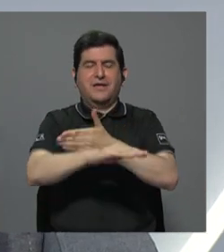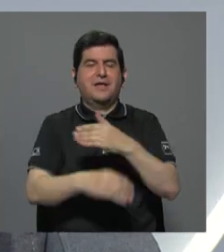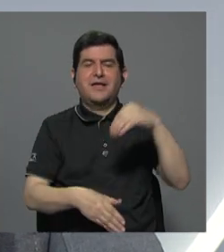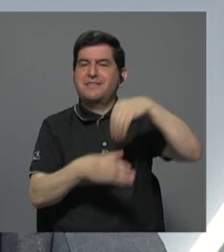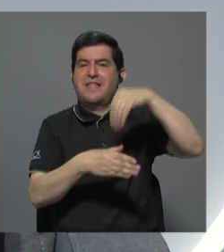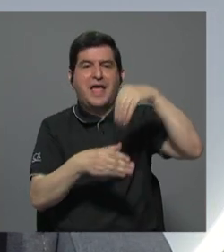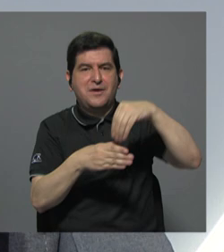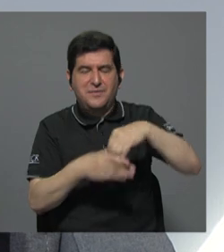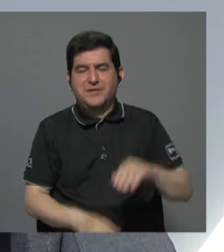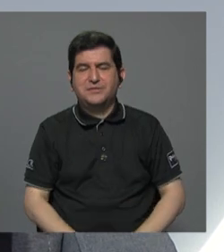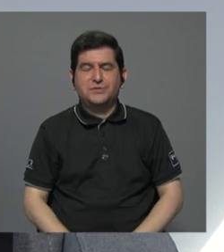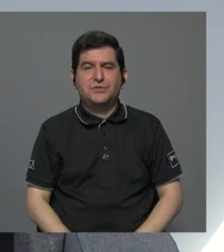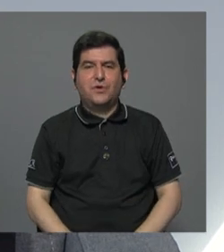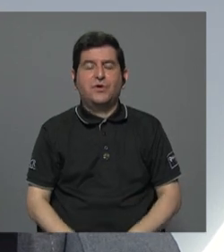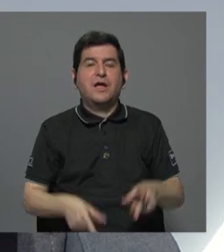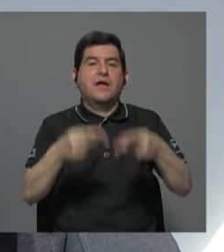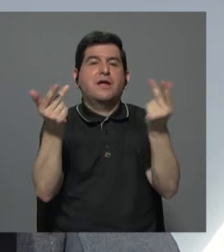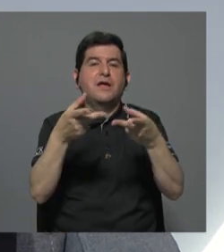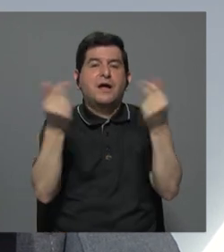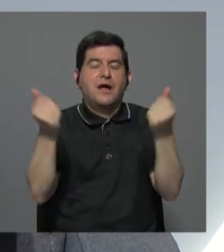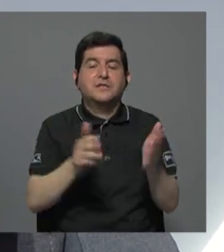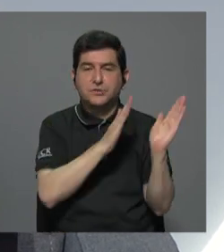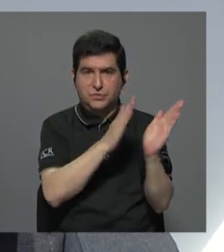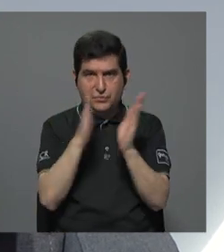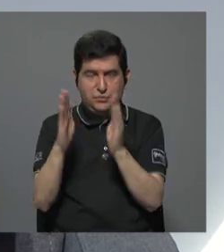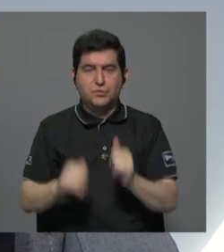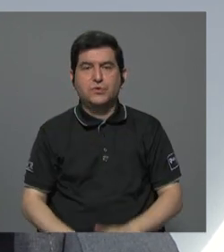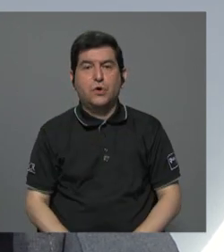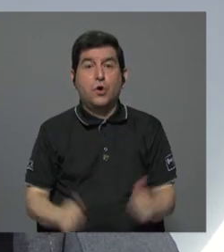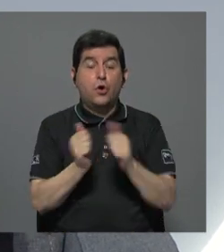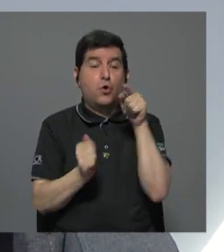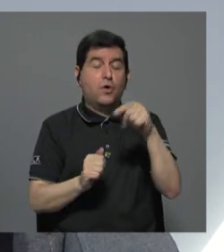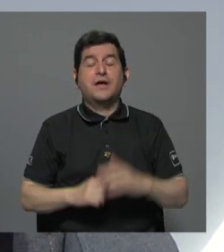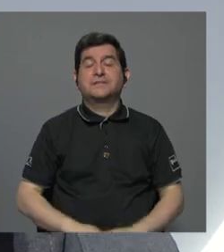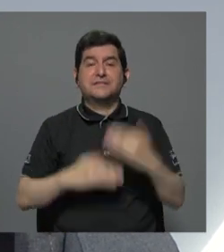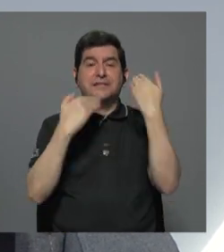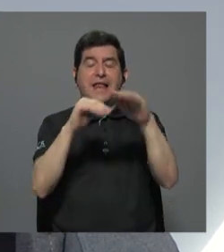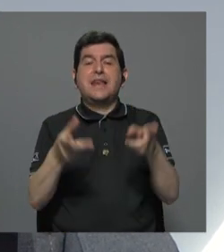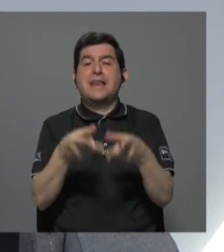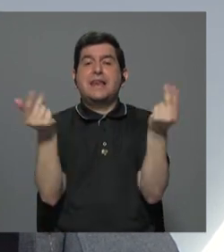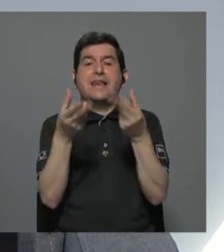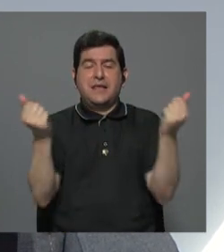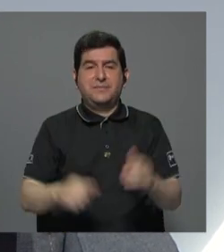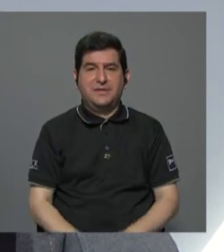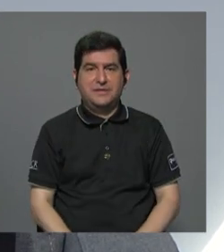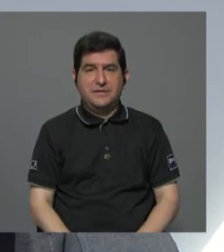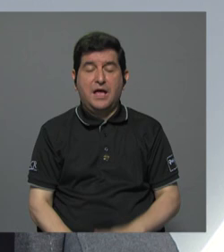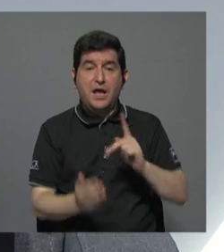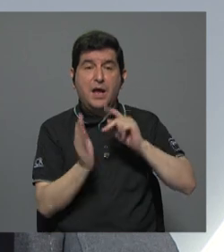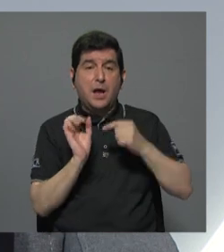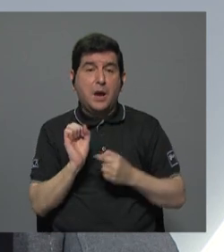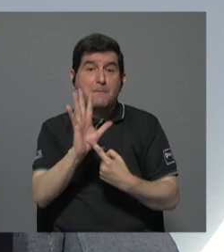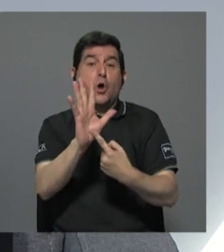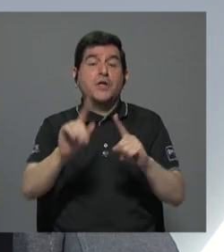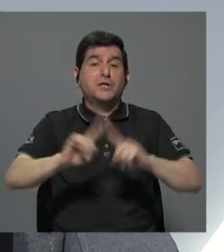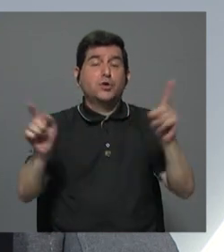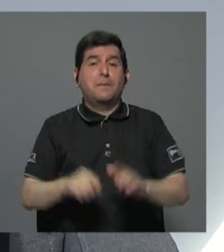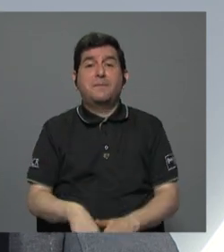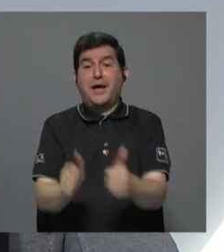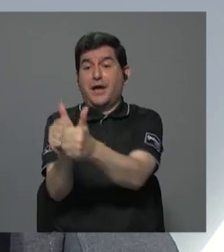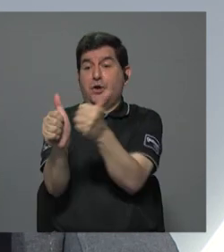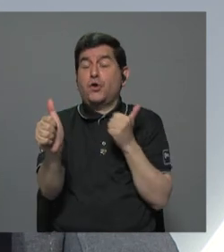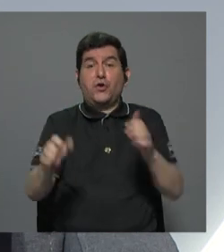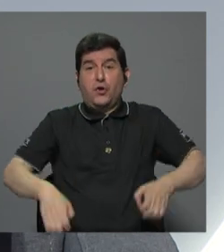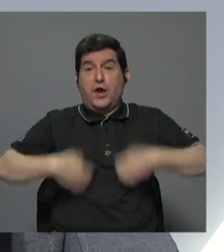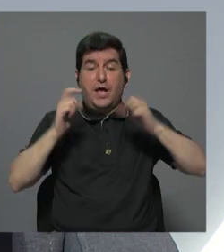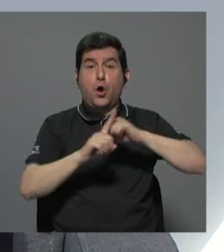de inversión en plan de desembolsos planificados con esta regla fiscal dice se realizan proyecciones pero puede haber retrasos como